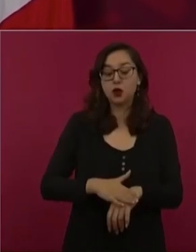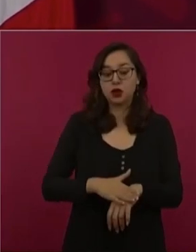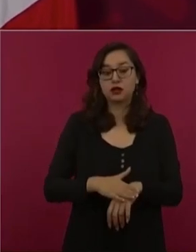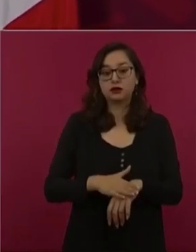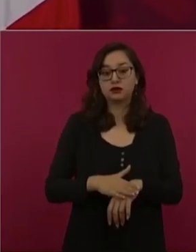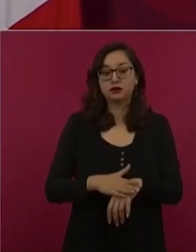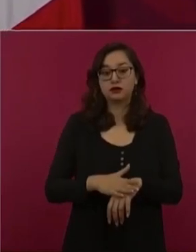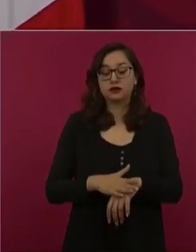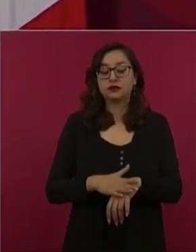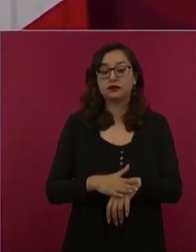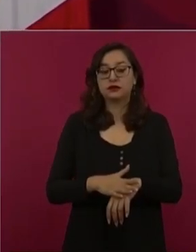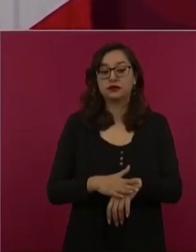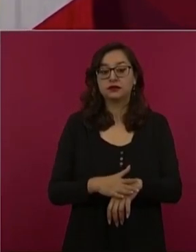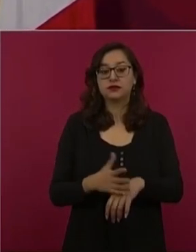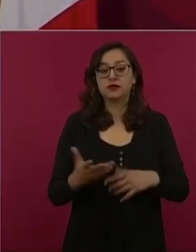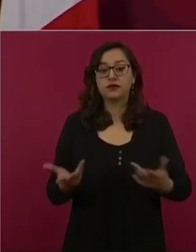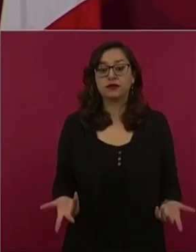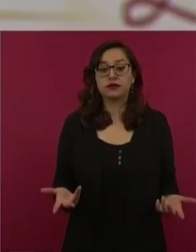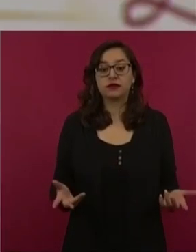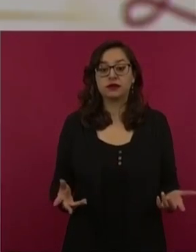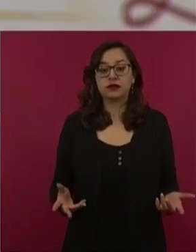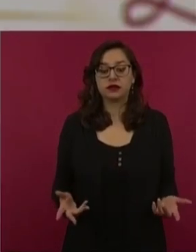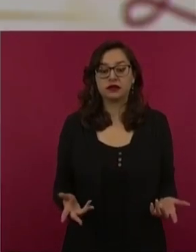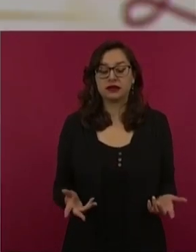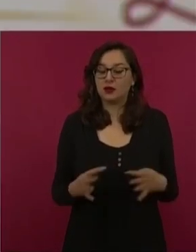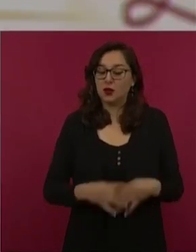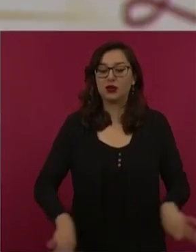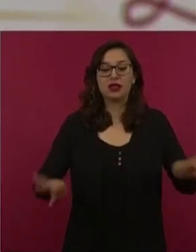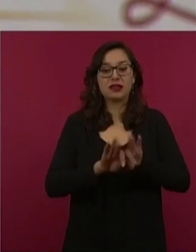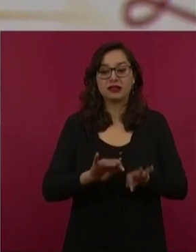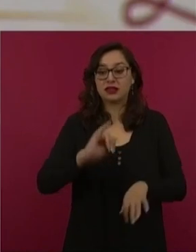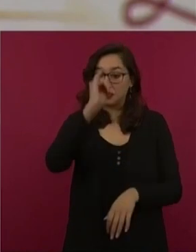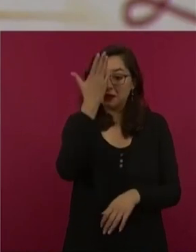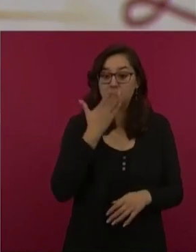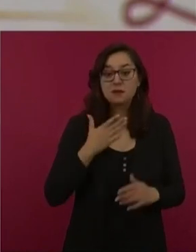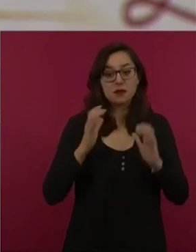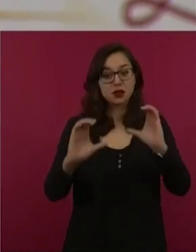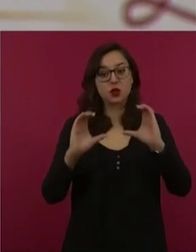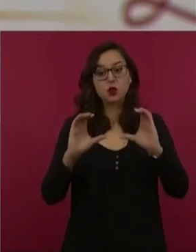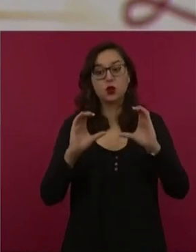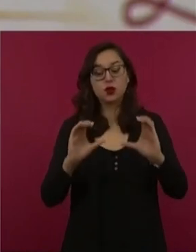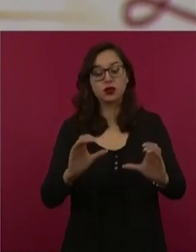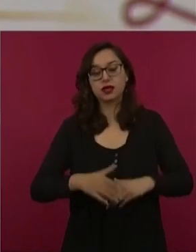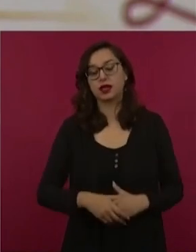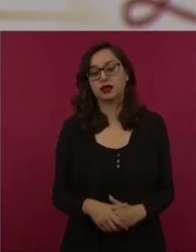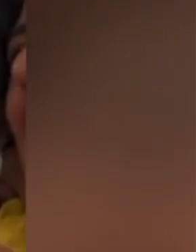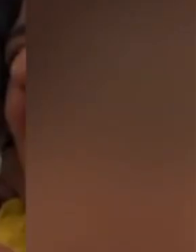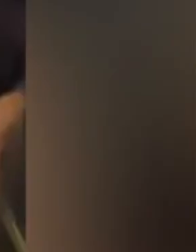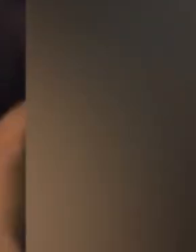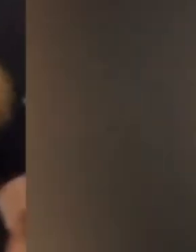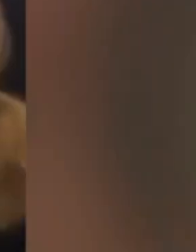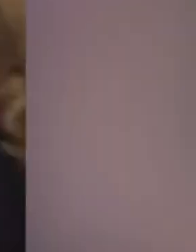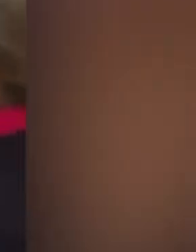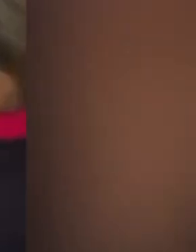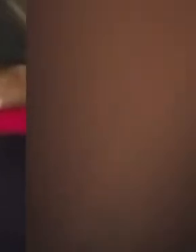sea alguien que trate de imitar al presidente, pero vaya que les va a costar, porque llenar ese lugar no será nada fácil.